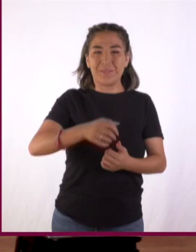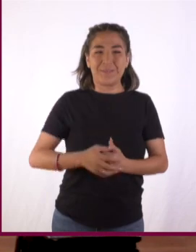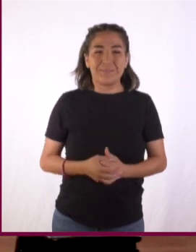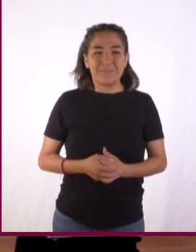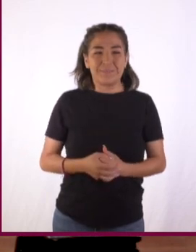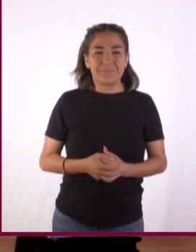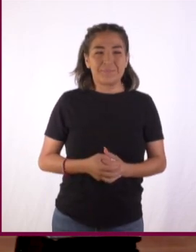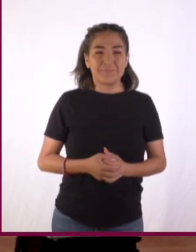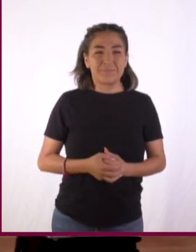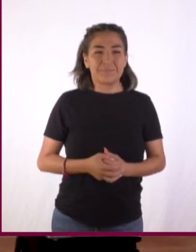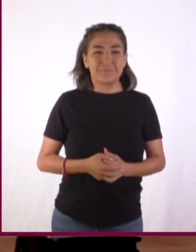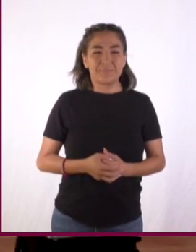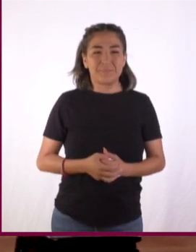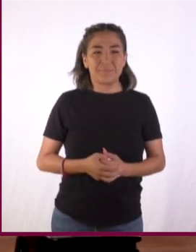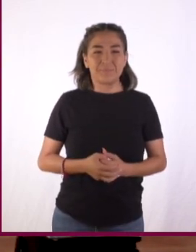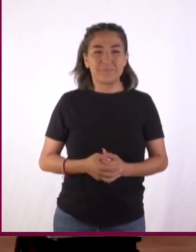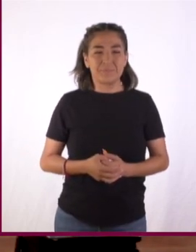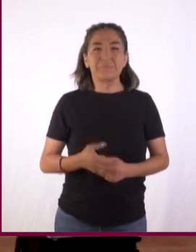cubeta.